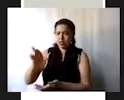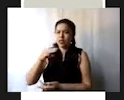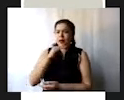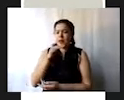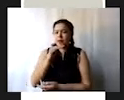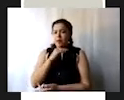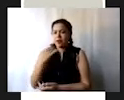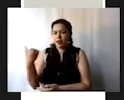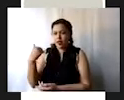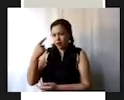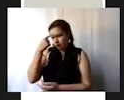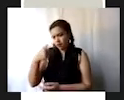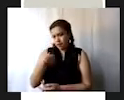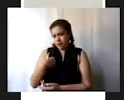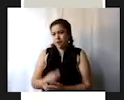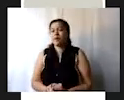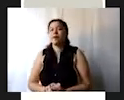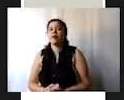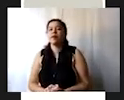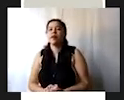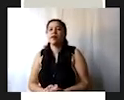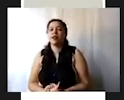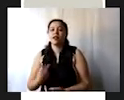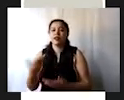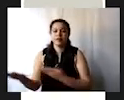acá. Y pues bueno, aquí se los dejo.